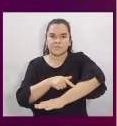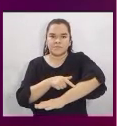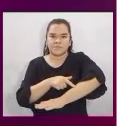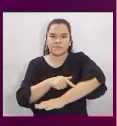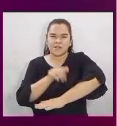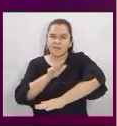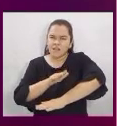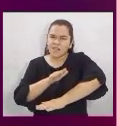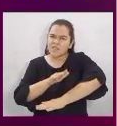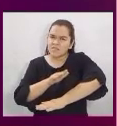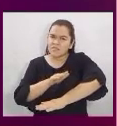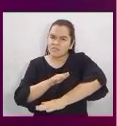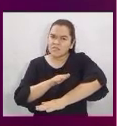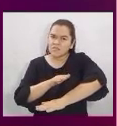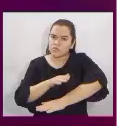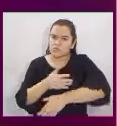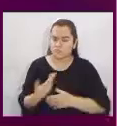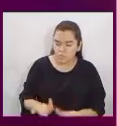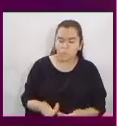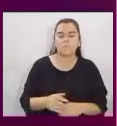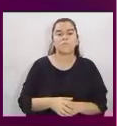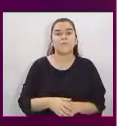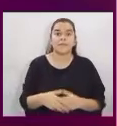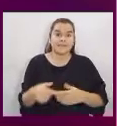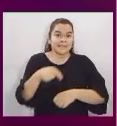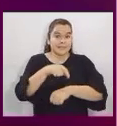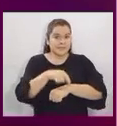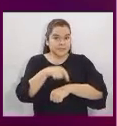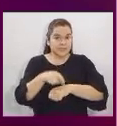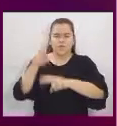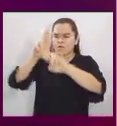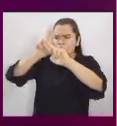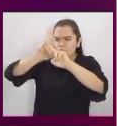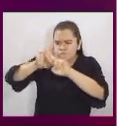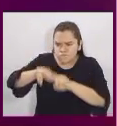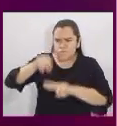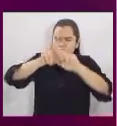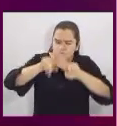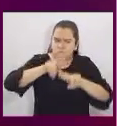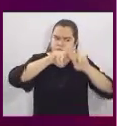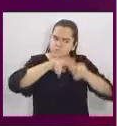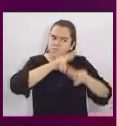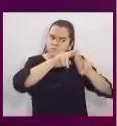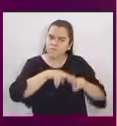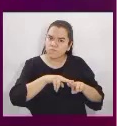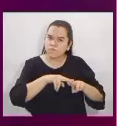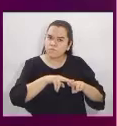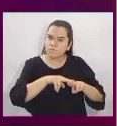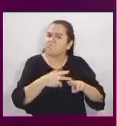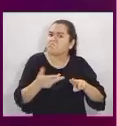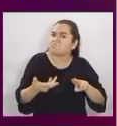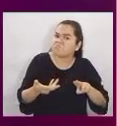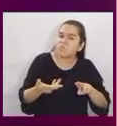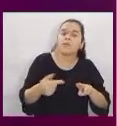había respuesta. Por supuesto, todo esto que hace un médico es para